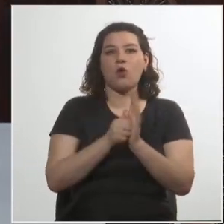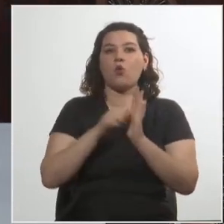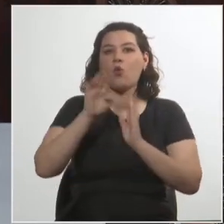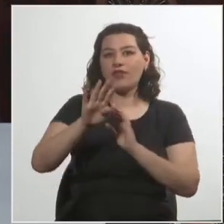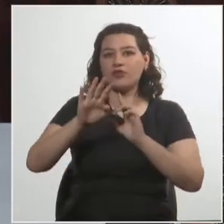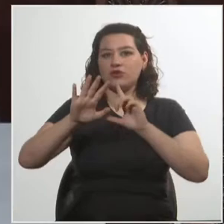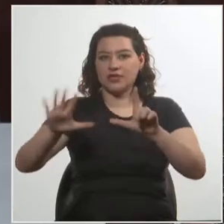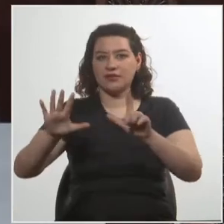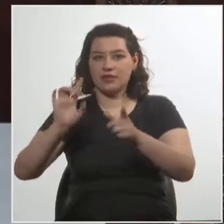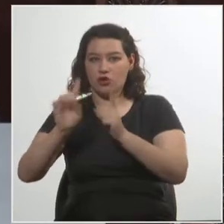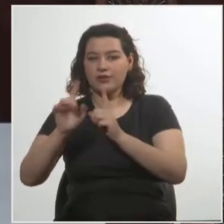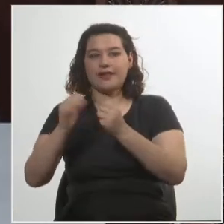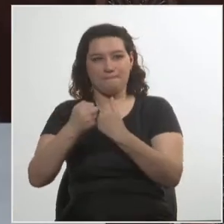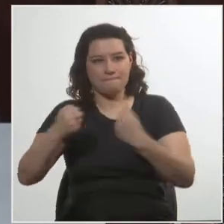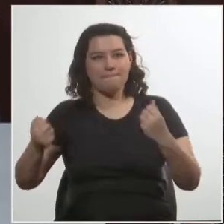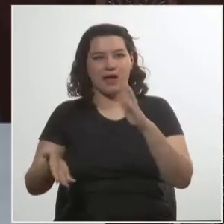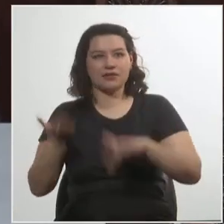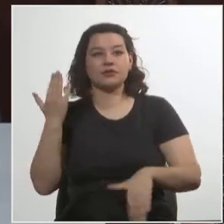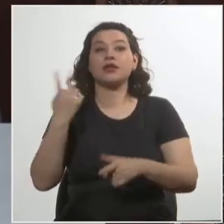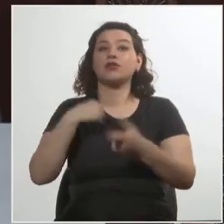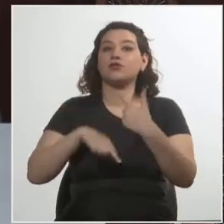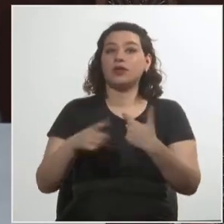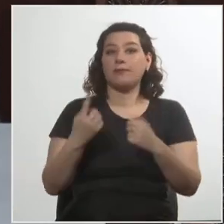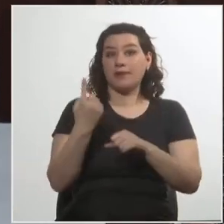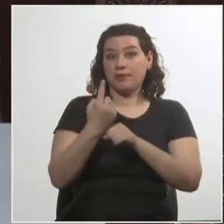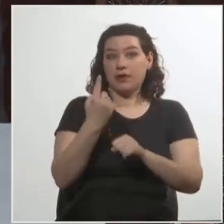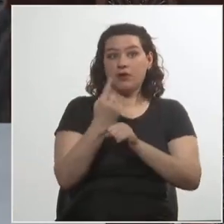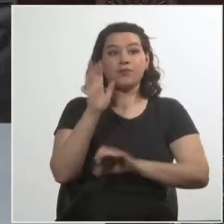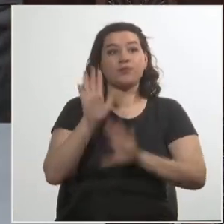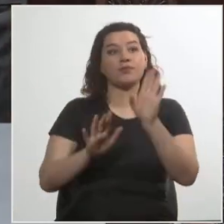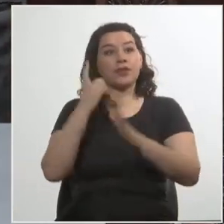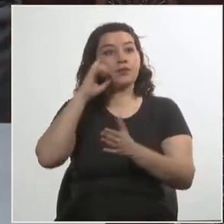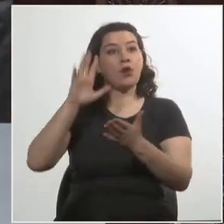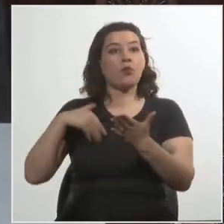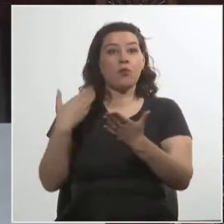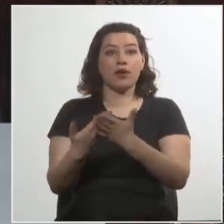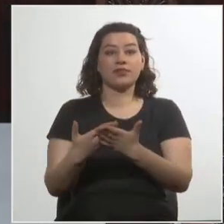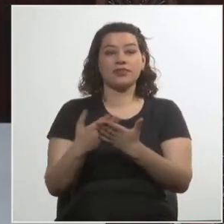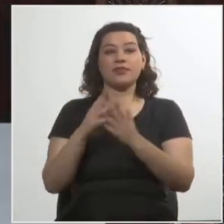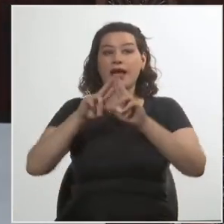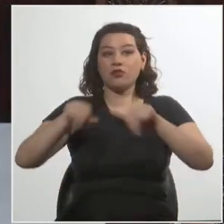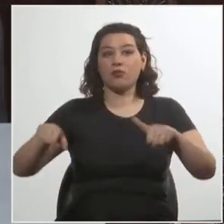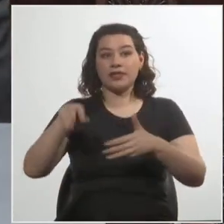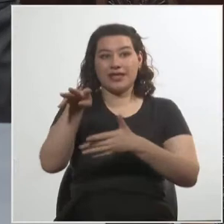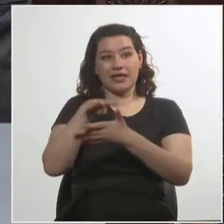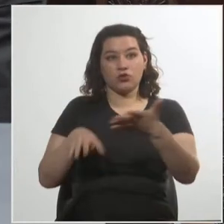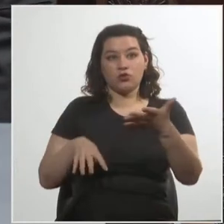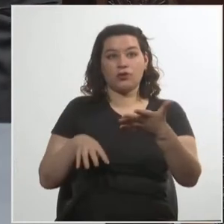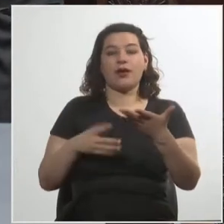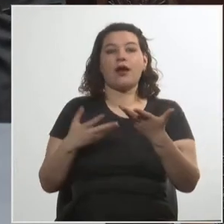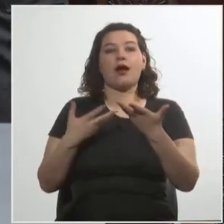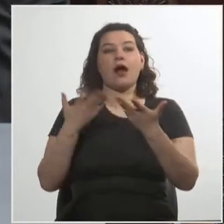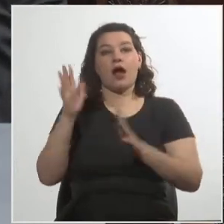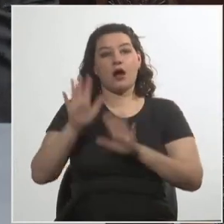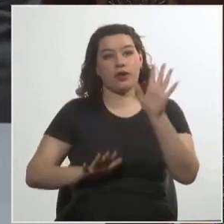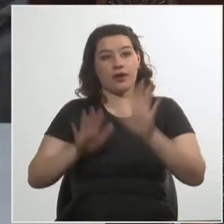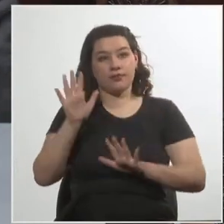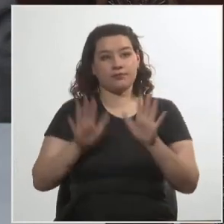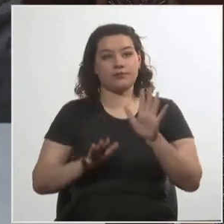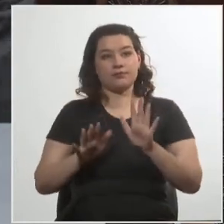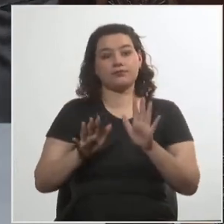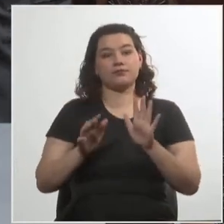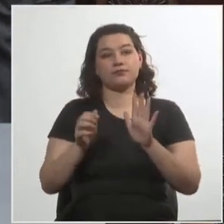cuatro siete y once bien Entonces vamos a votar ahora la propuesta de la supresión de la lectura votación en bloque